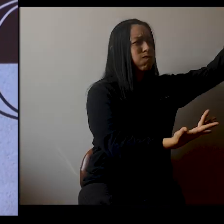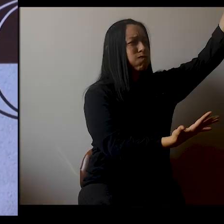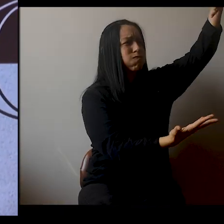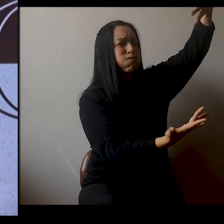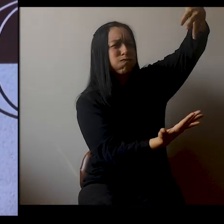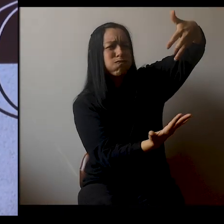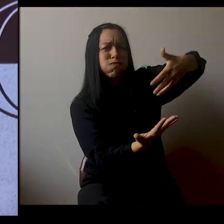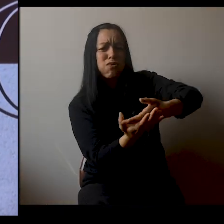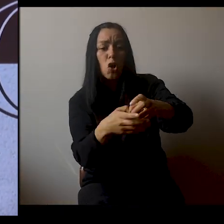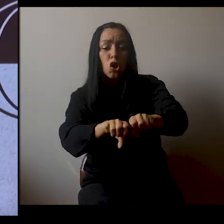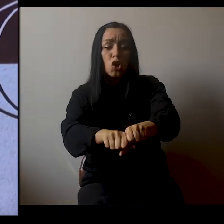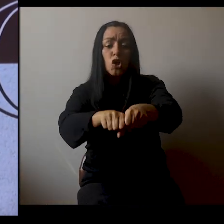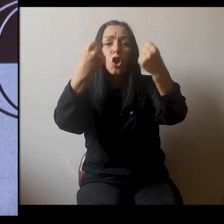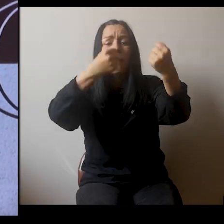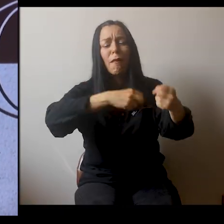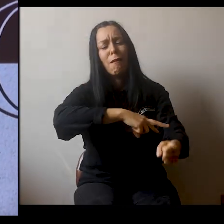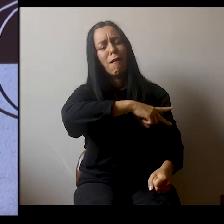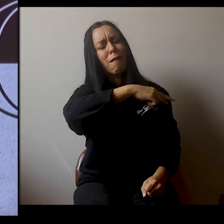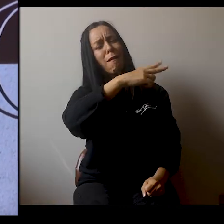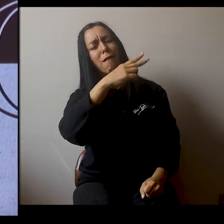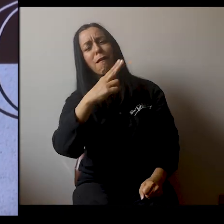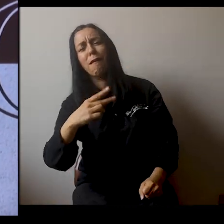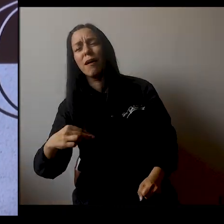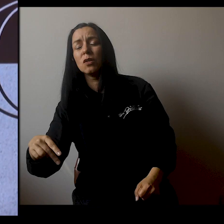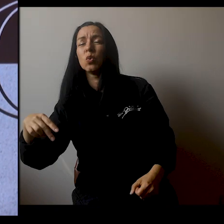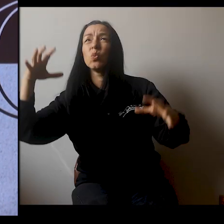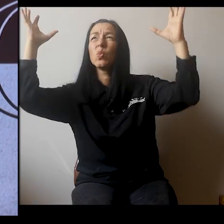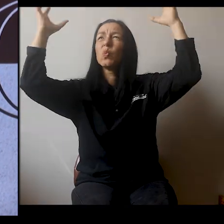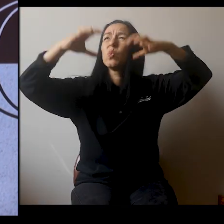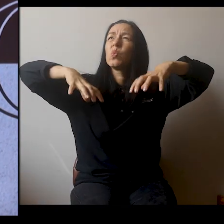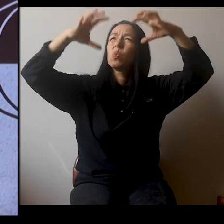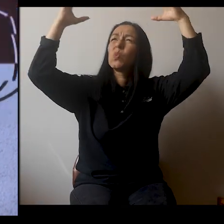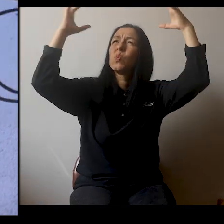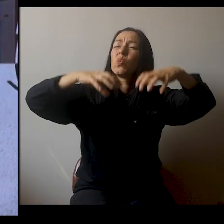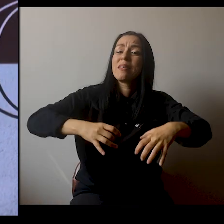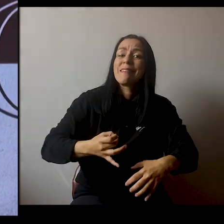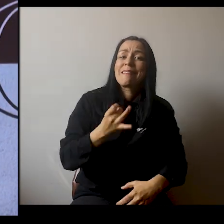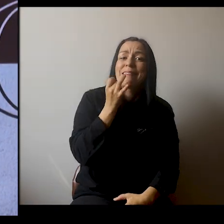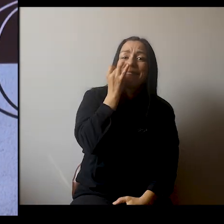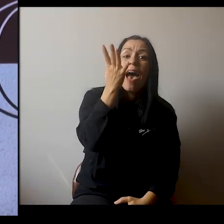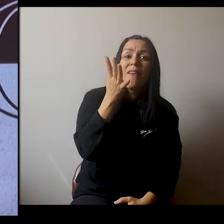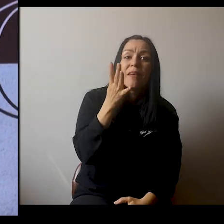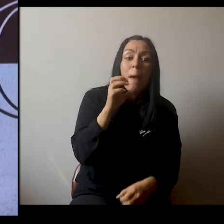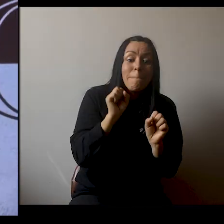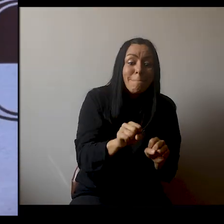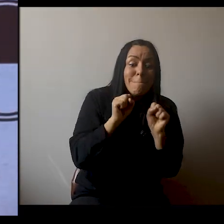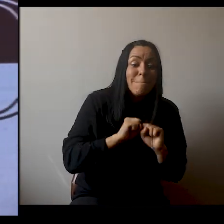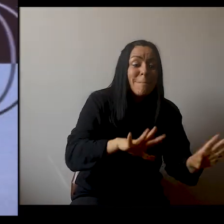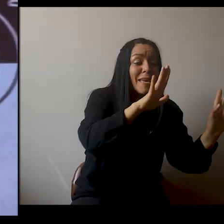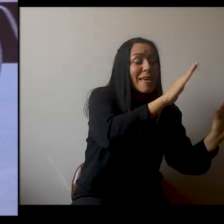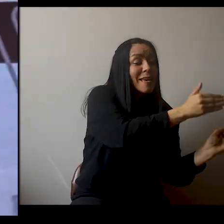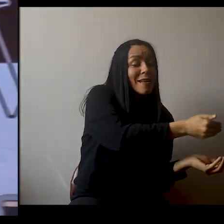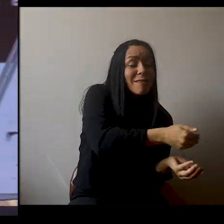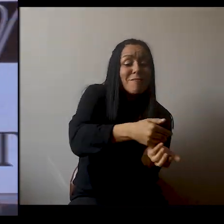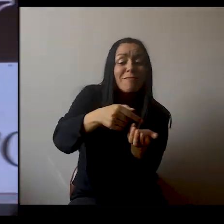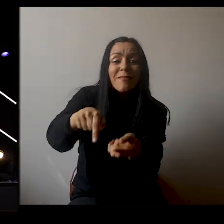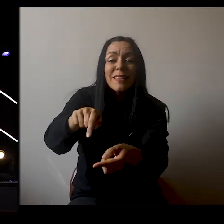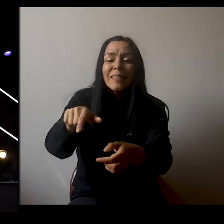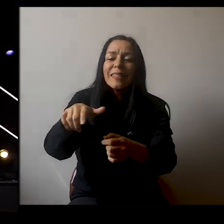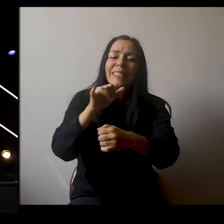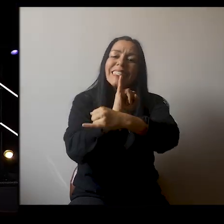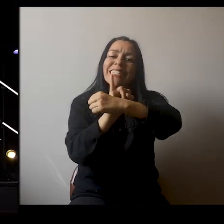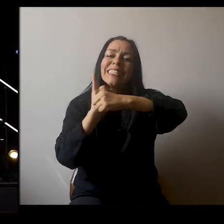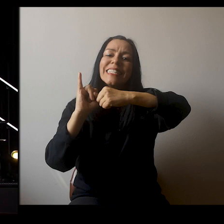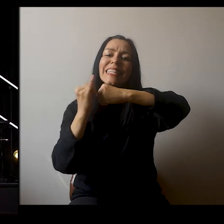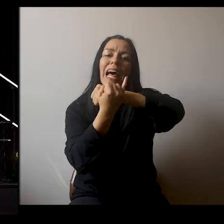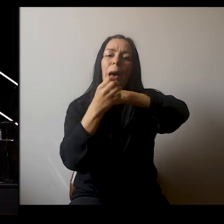o en el cual él viajaba naufragó, porque la tormenta fue terrible. Y de manera milagrosa lograron